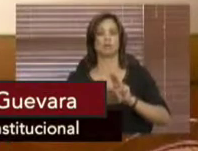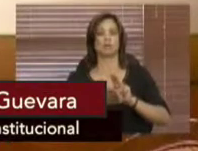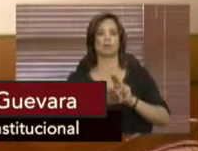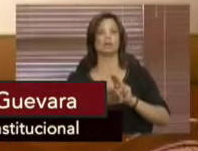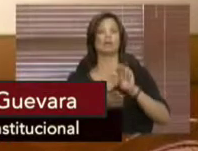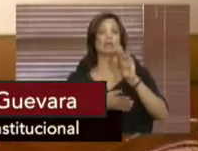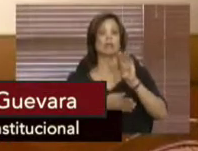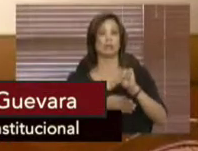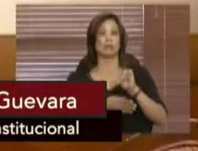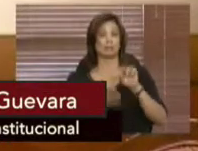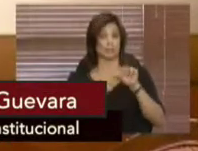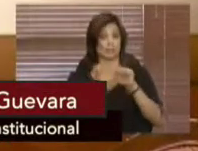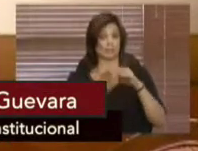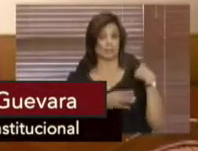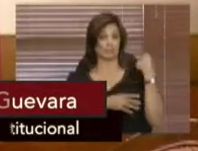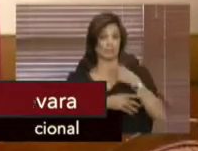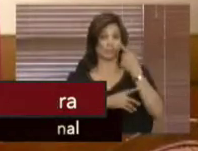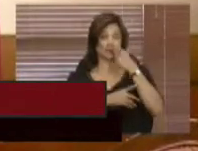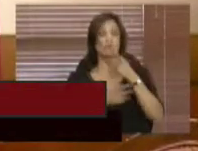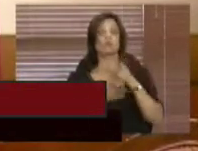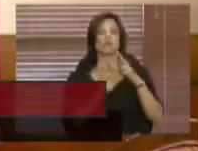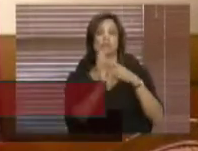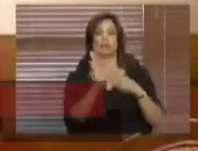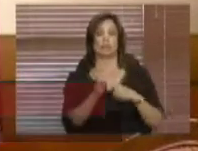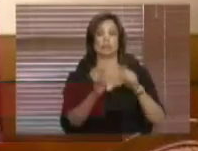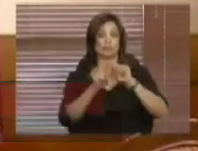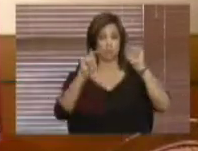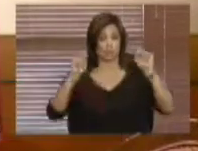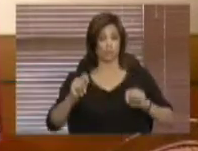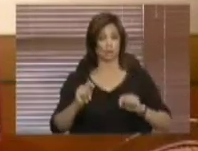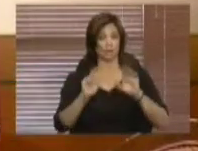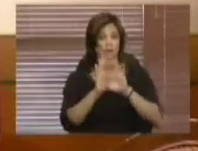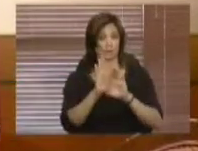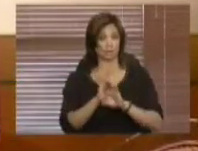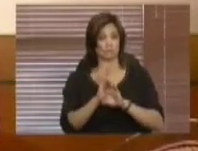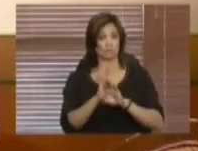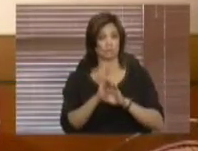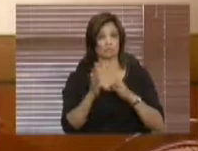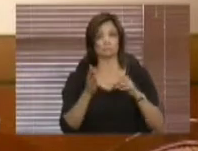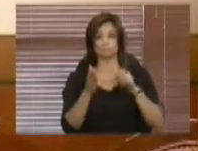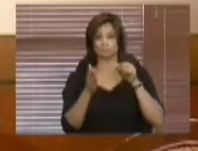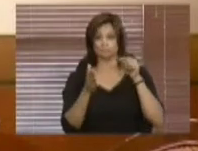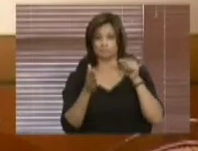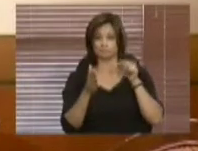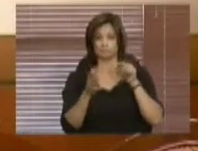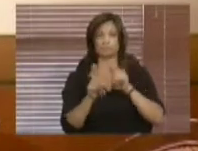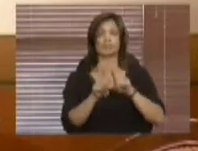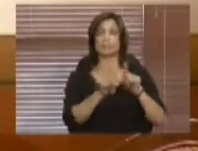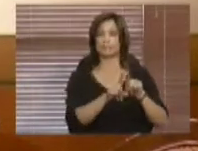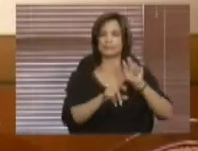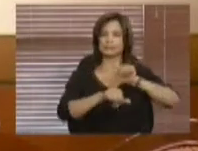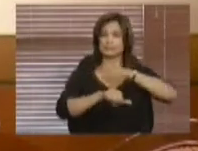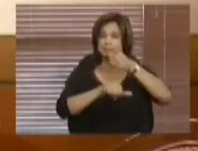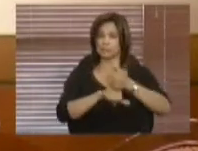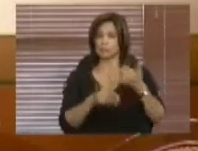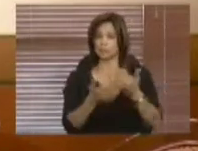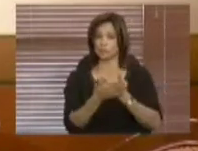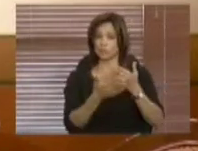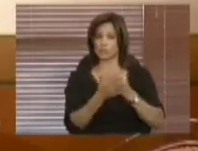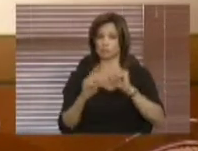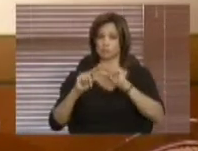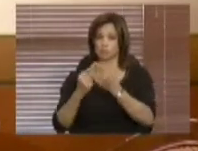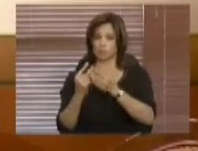de Madrid, y Reglamento Jurisdiccional del Tribunal Constitucional. En ese mismo tenor se crearon nuevas